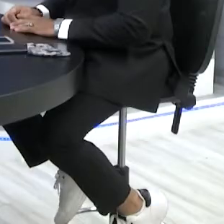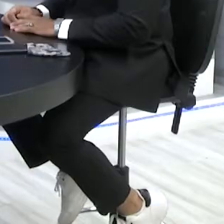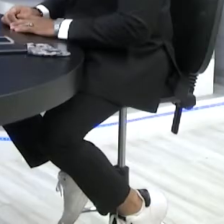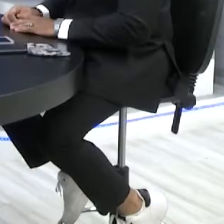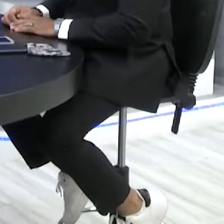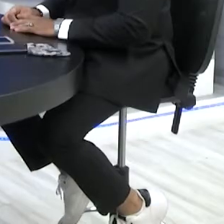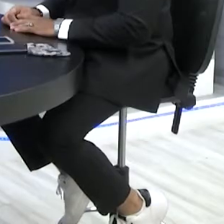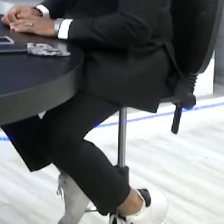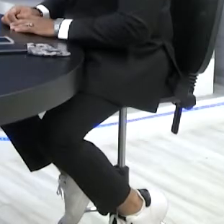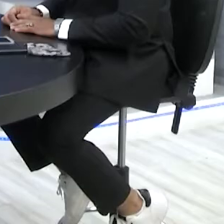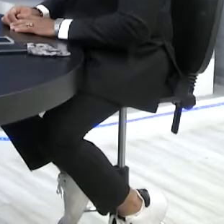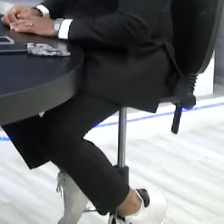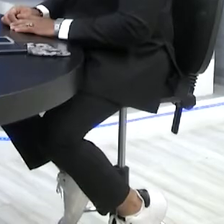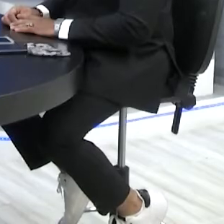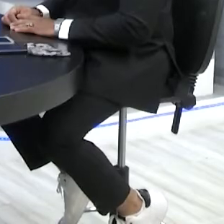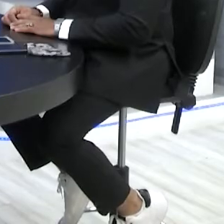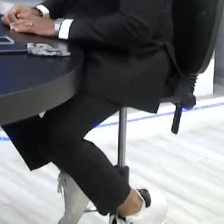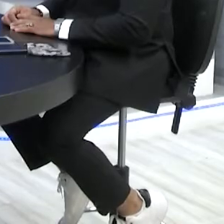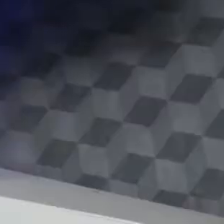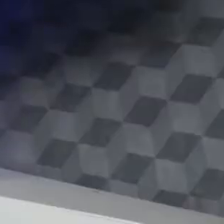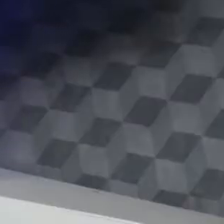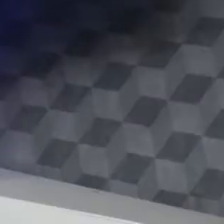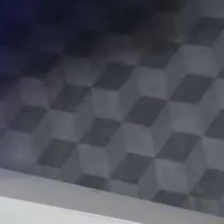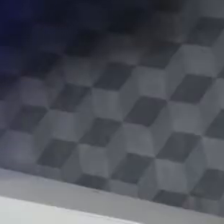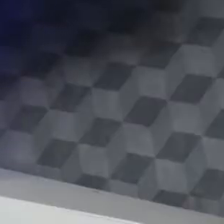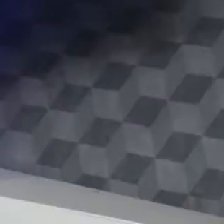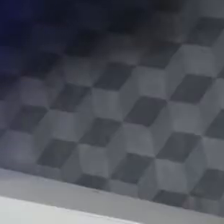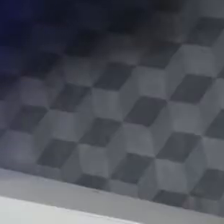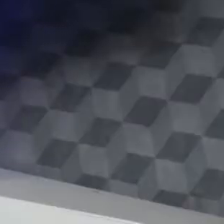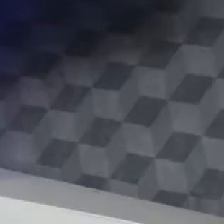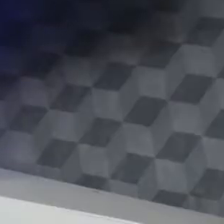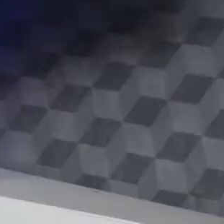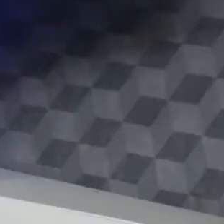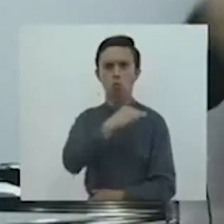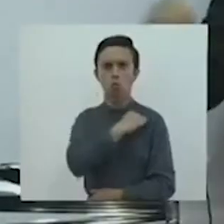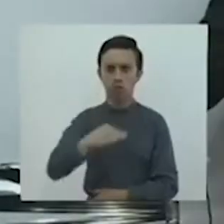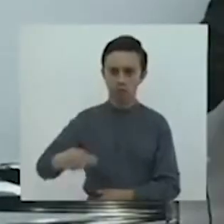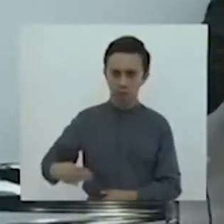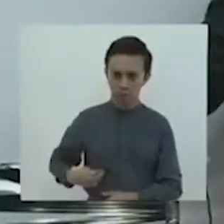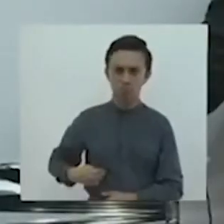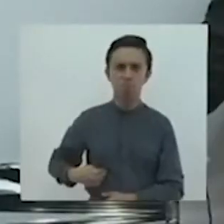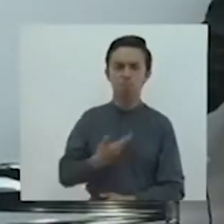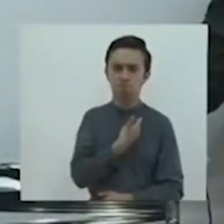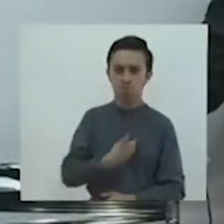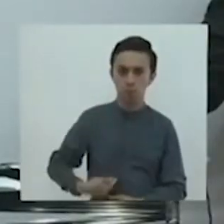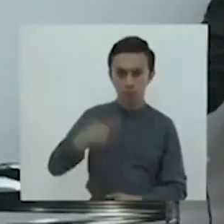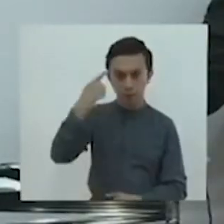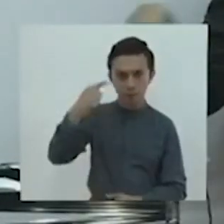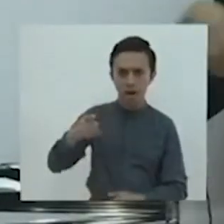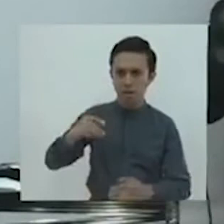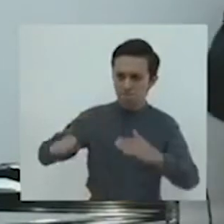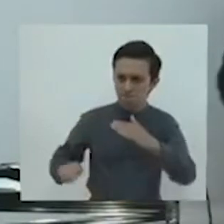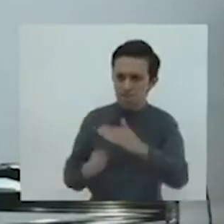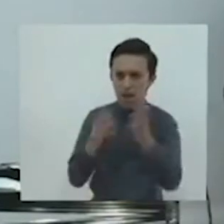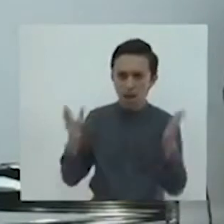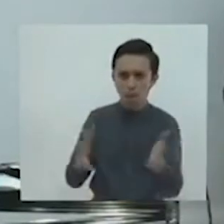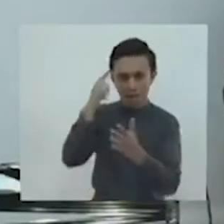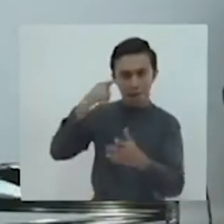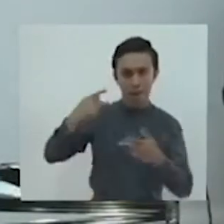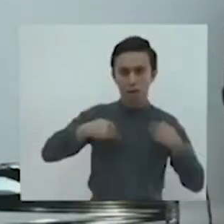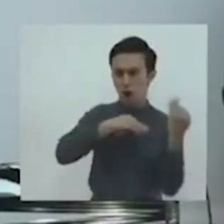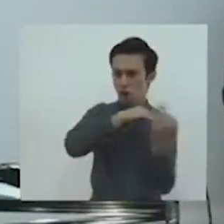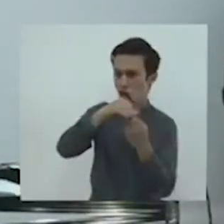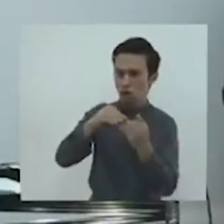Pero ayer, hasta, si pones la imagen, el equipo de Televisa y de Magazine, hasta en